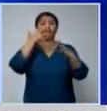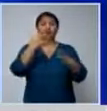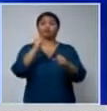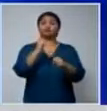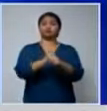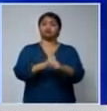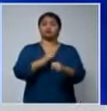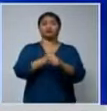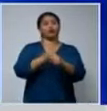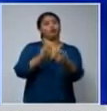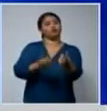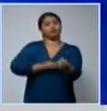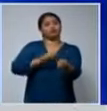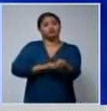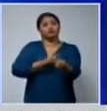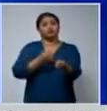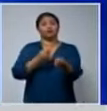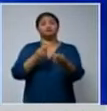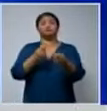que creo que